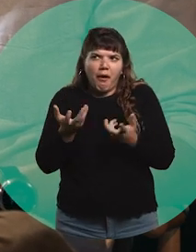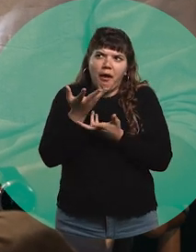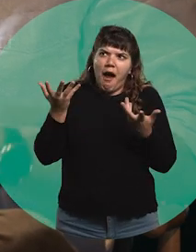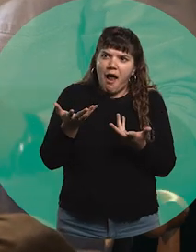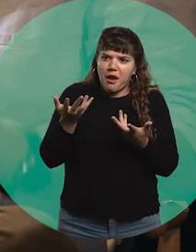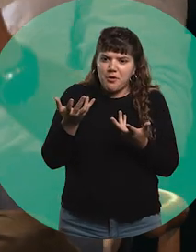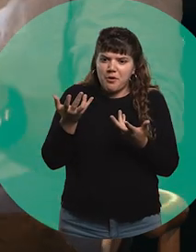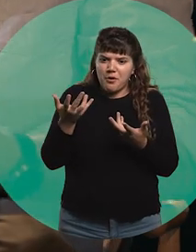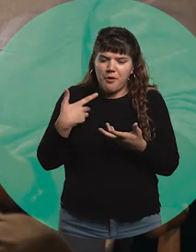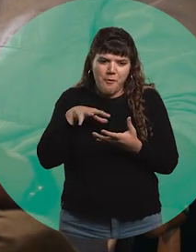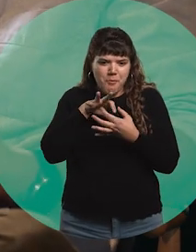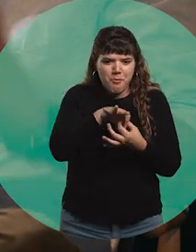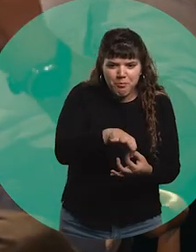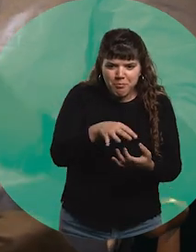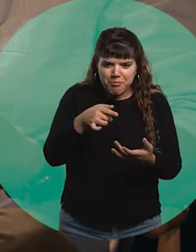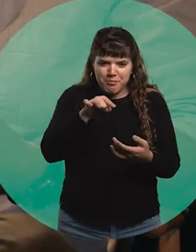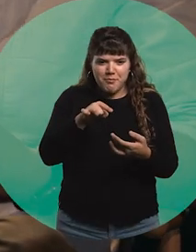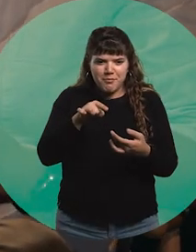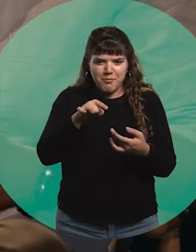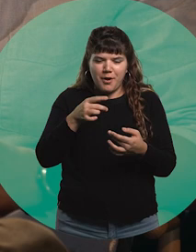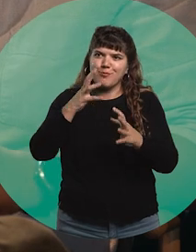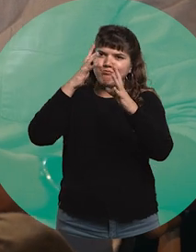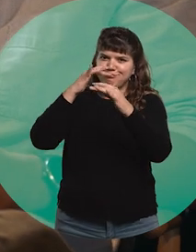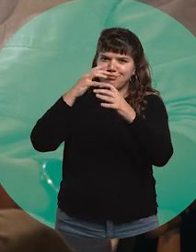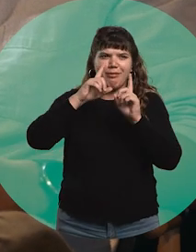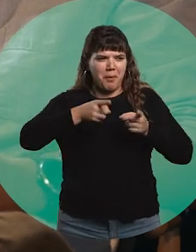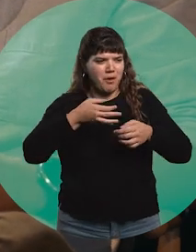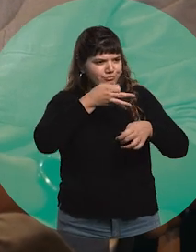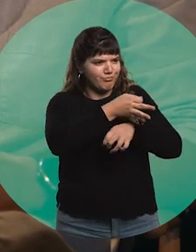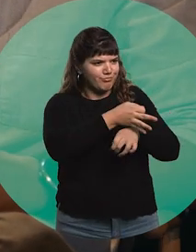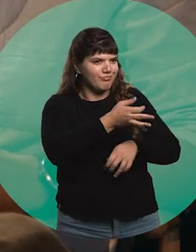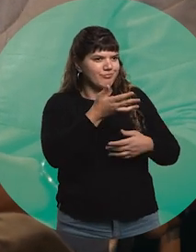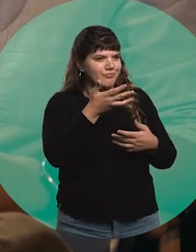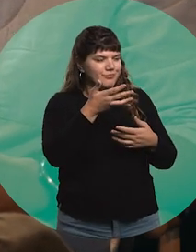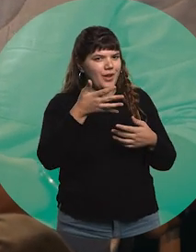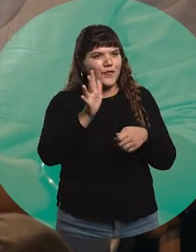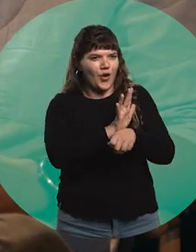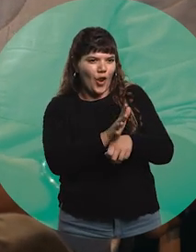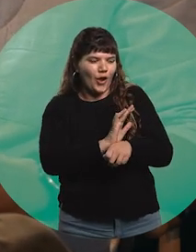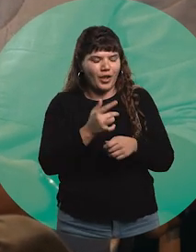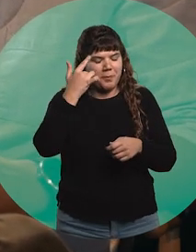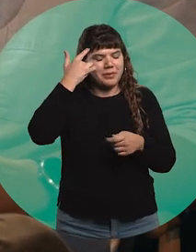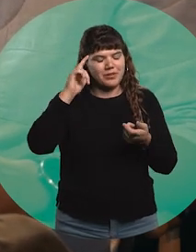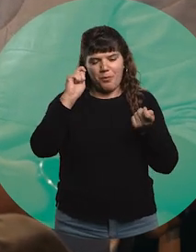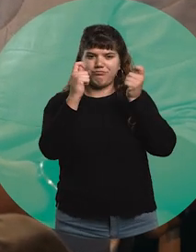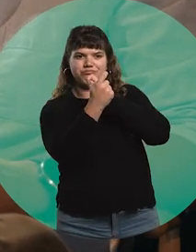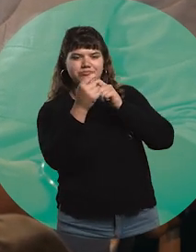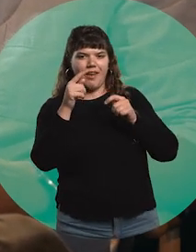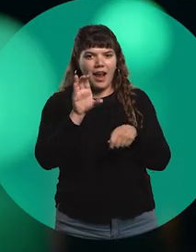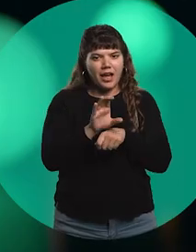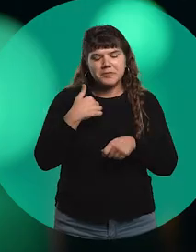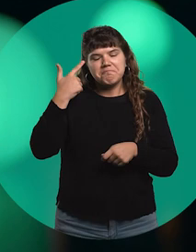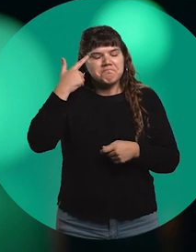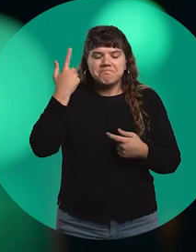pudiera sostenerme o sostener el rol de animar y dar algo distinto en la clase.